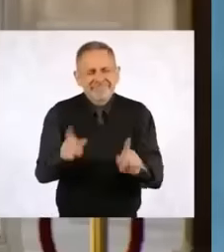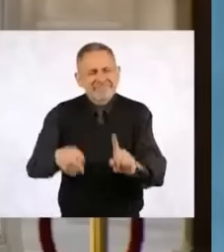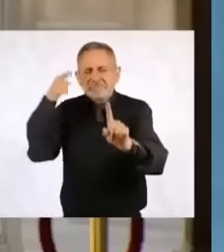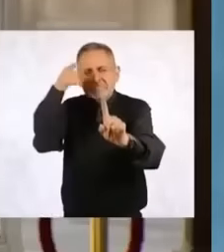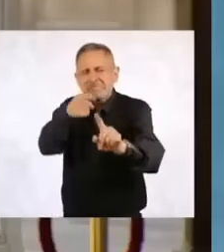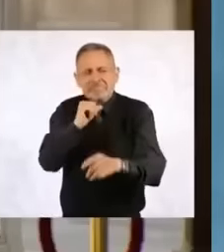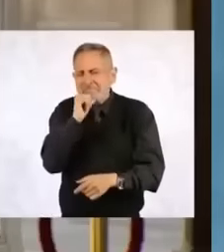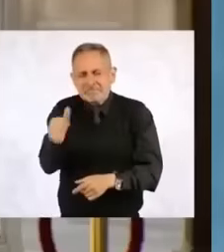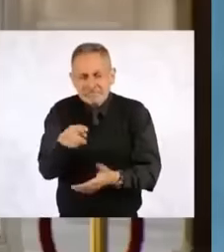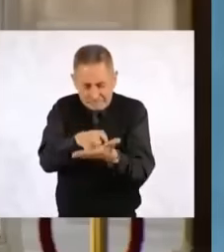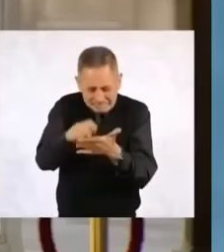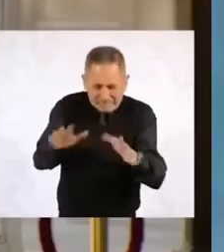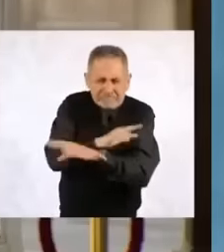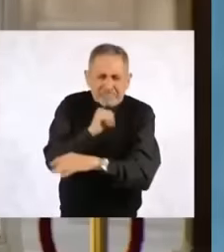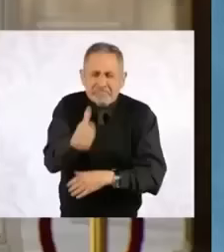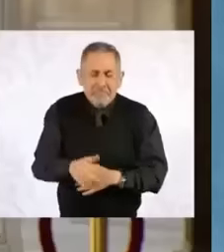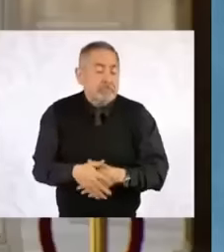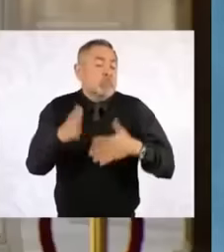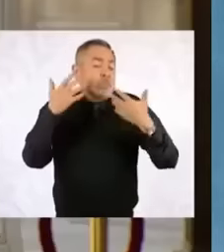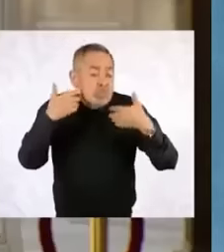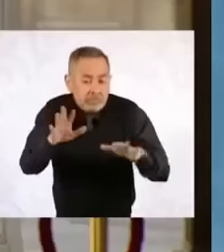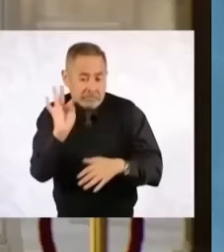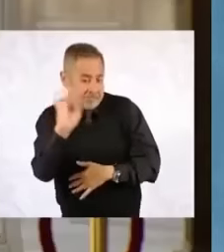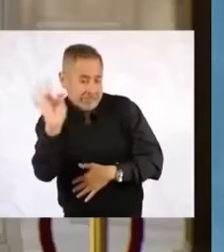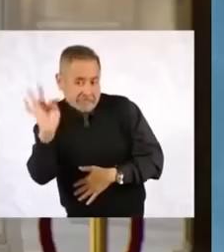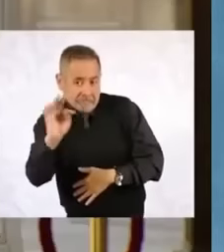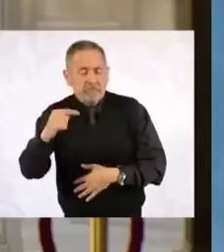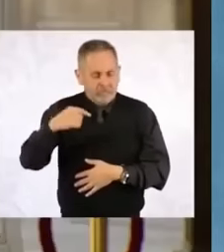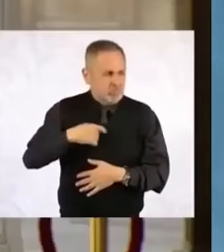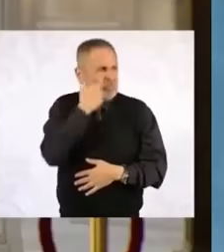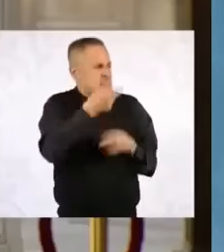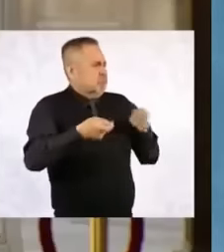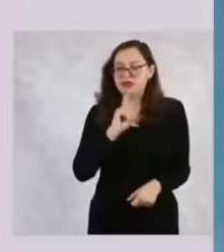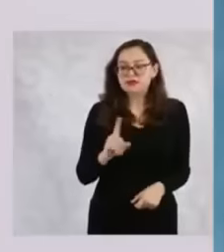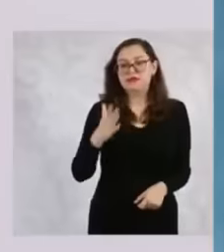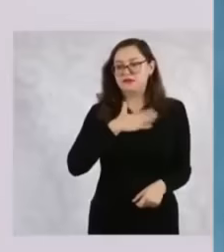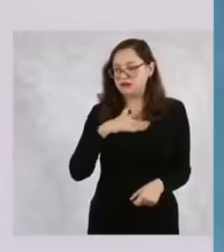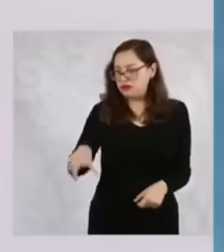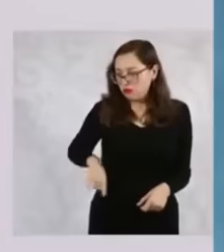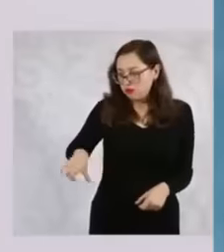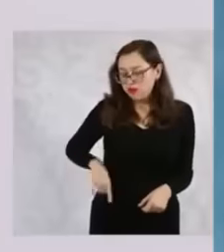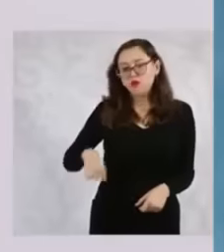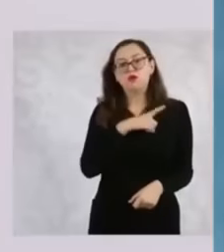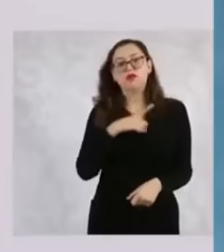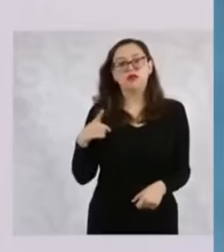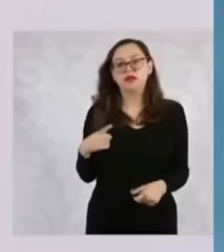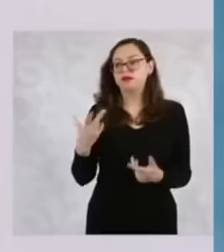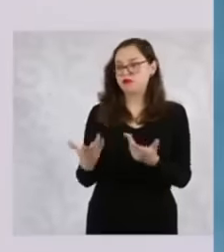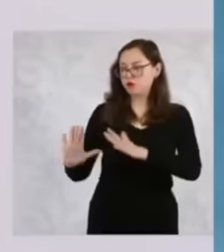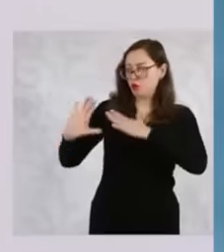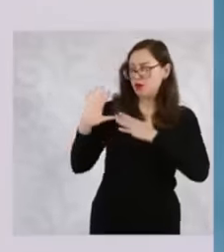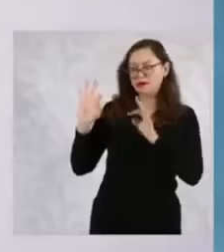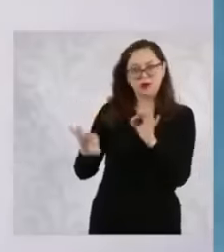y empresarios, aseguró que no se pretende tomar el control del Poder Judicial. Sin duda, con la